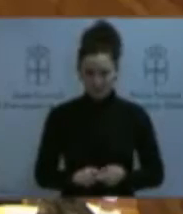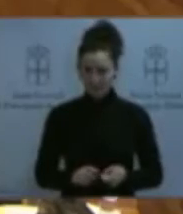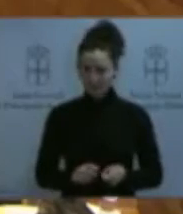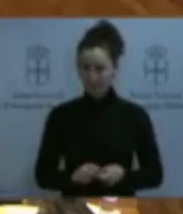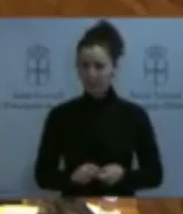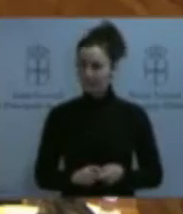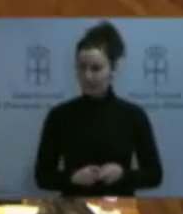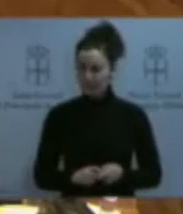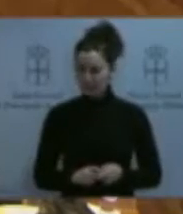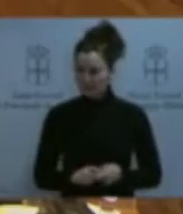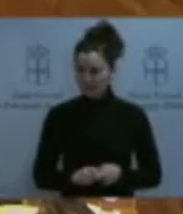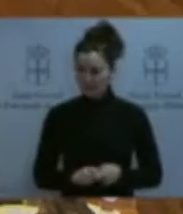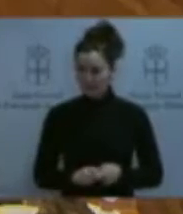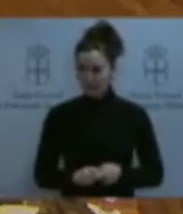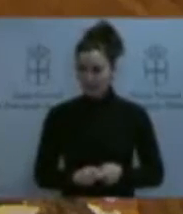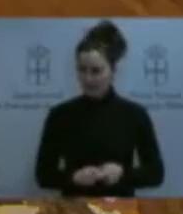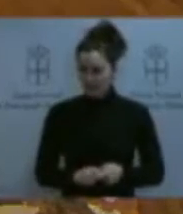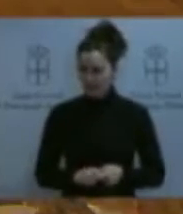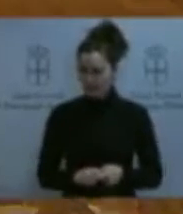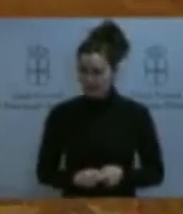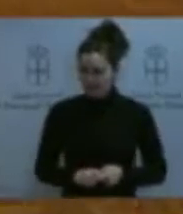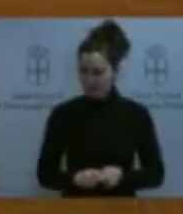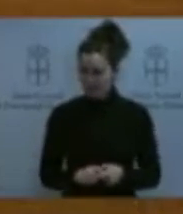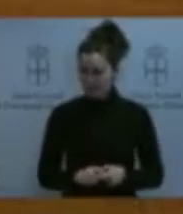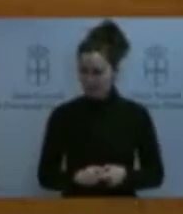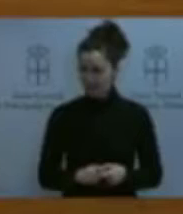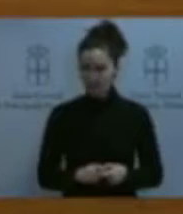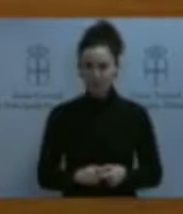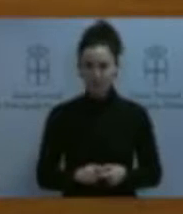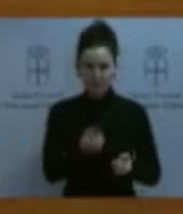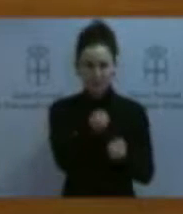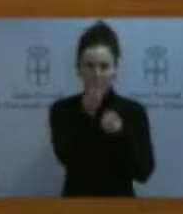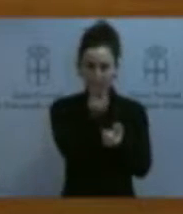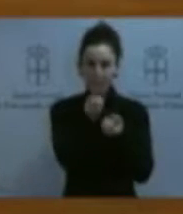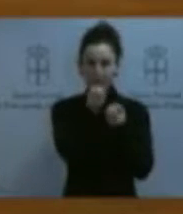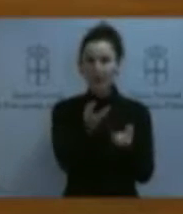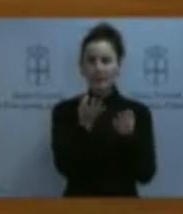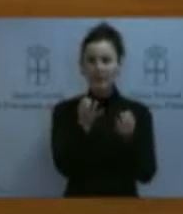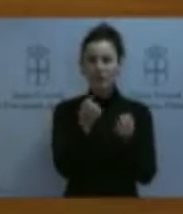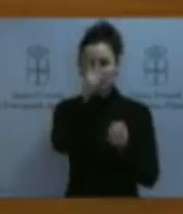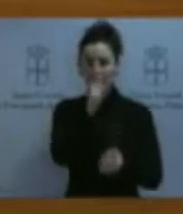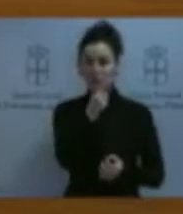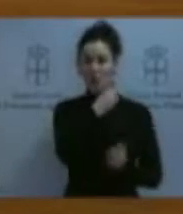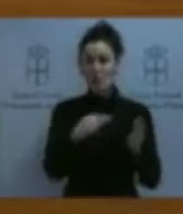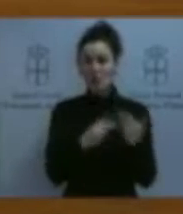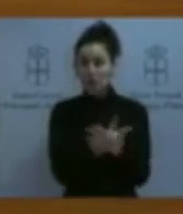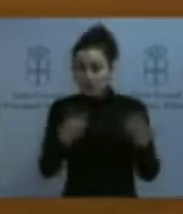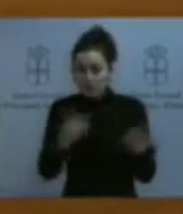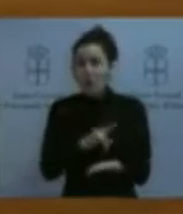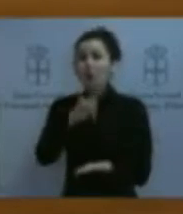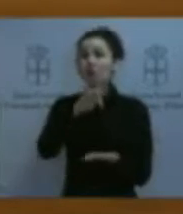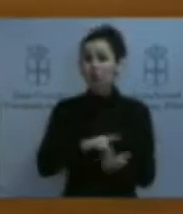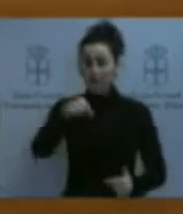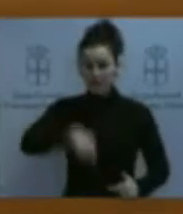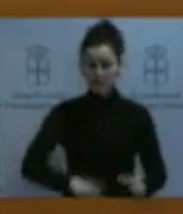Esta semana conocíamos los datos de migración del año 2017 en Asturias y según el padrón de migrantes residentes en el